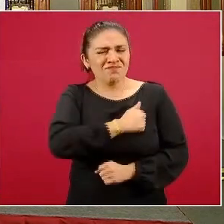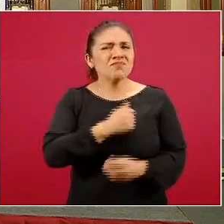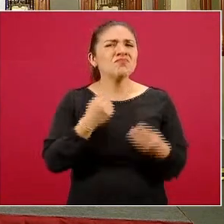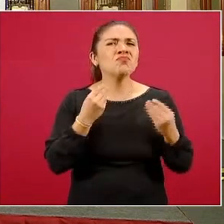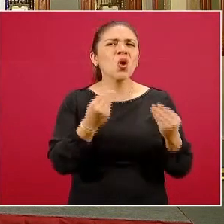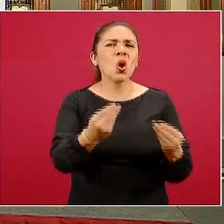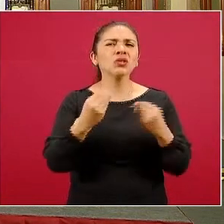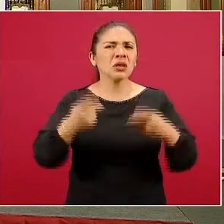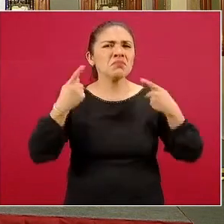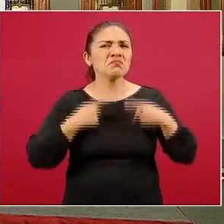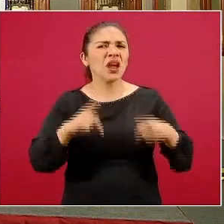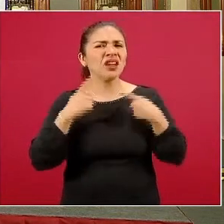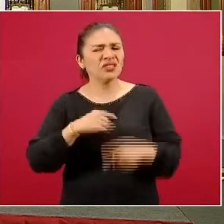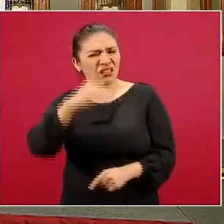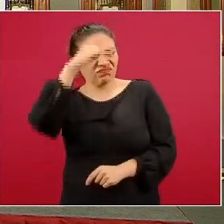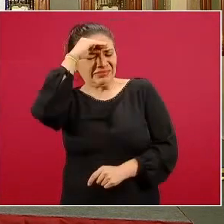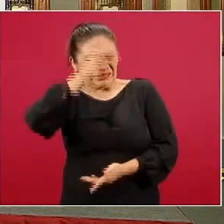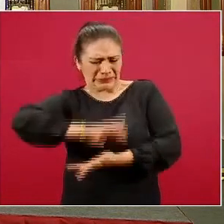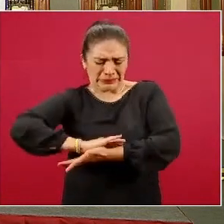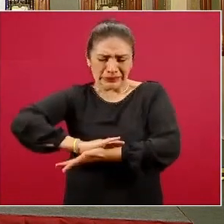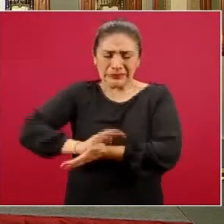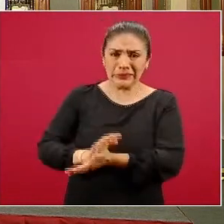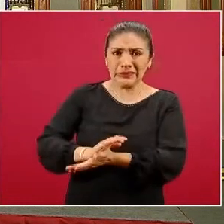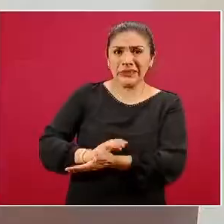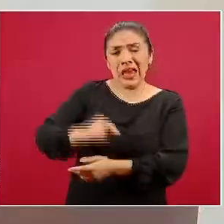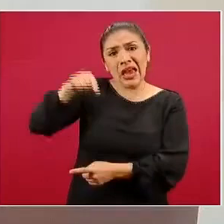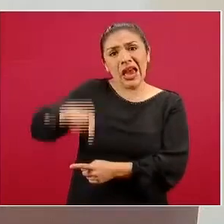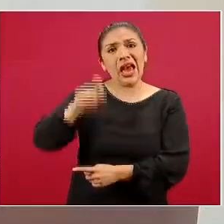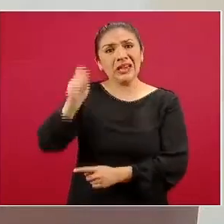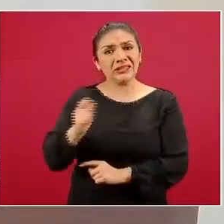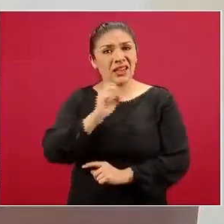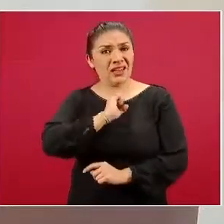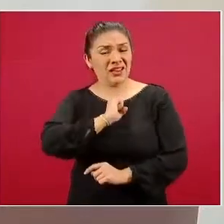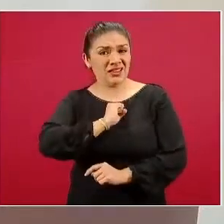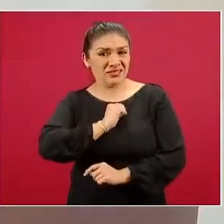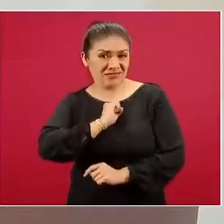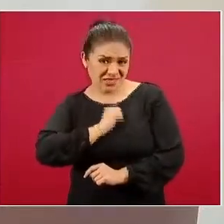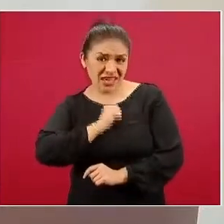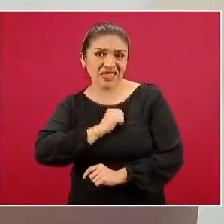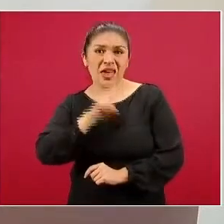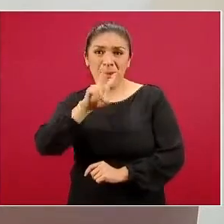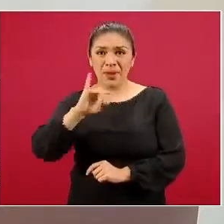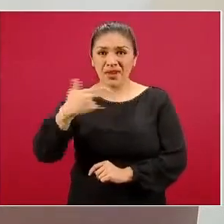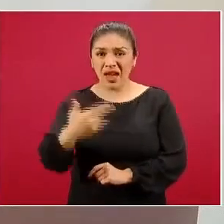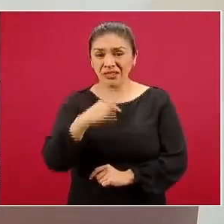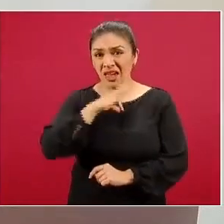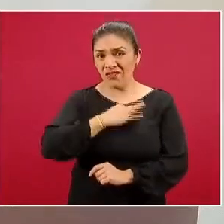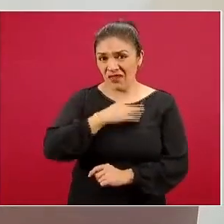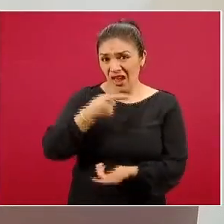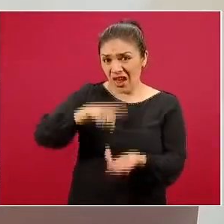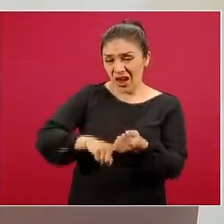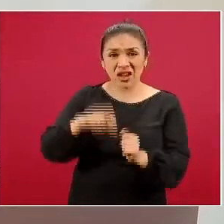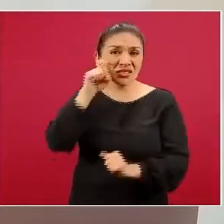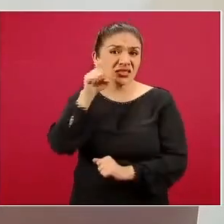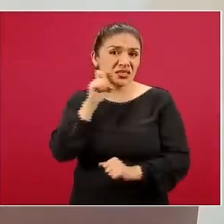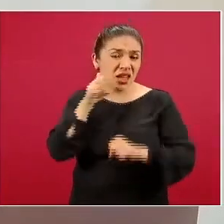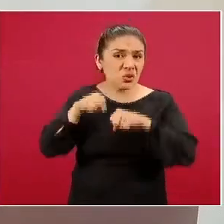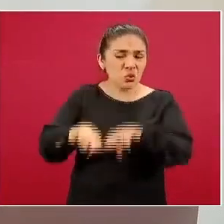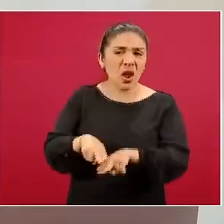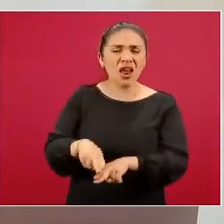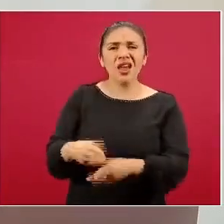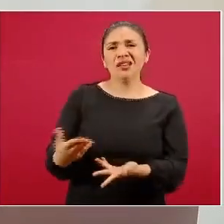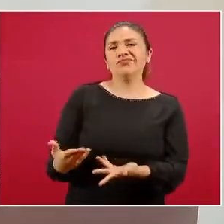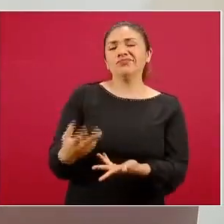mucho estigma y mucha discriminación respecto a al VIH y a las infecciones de transmisión sexual.